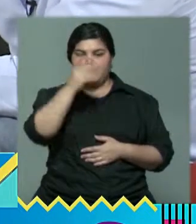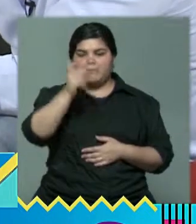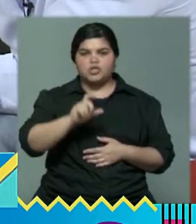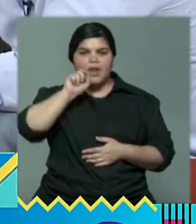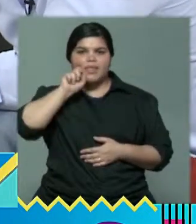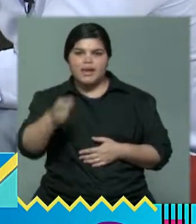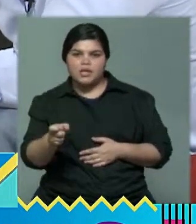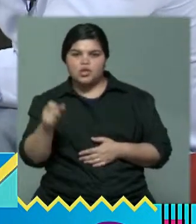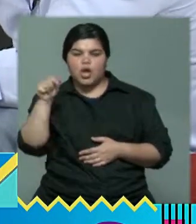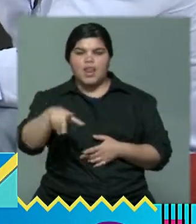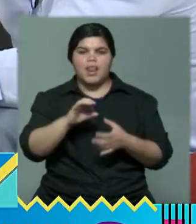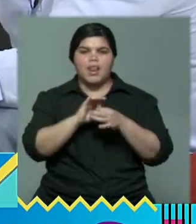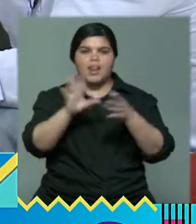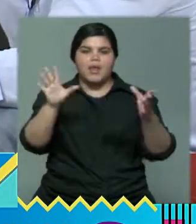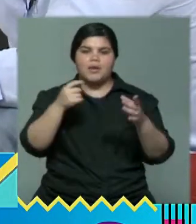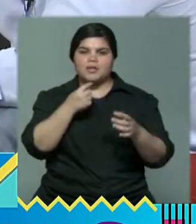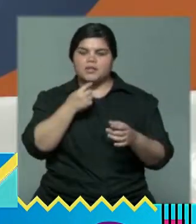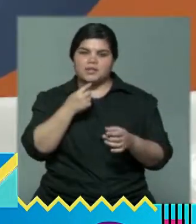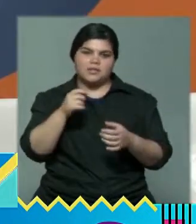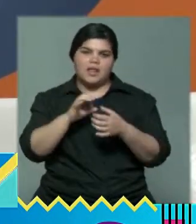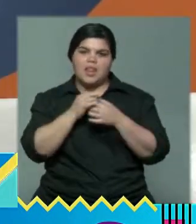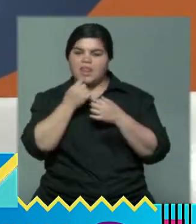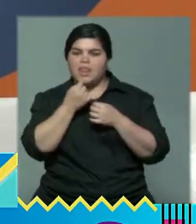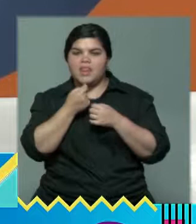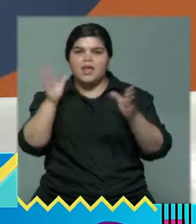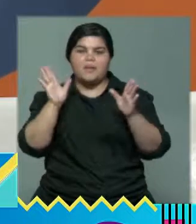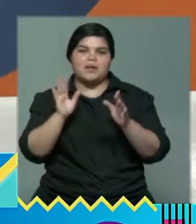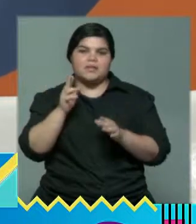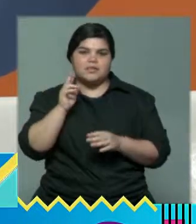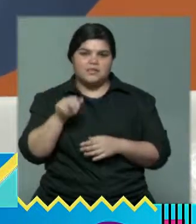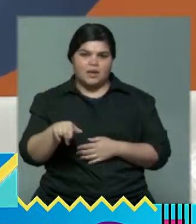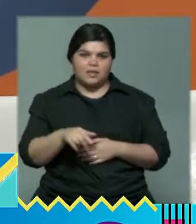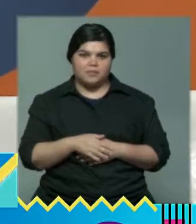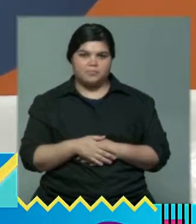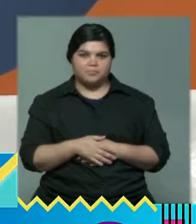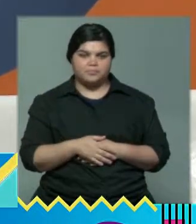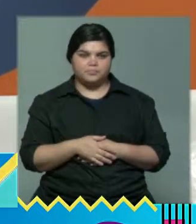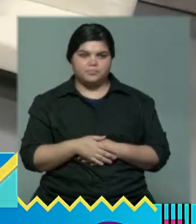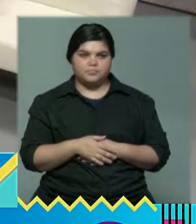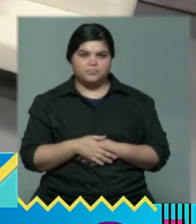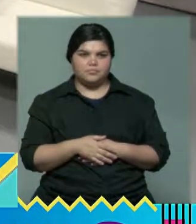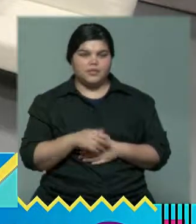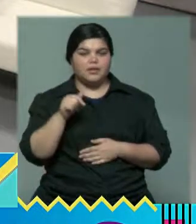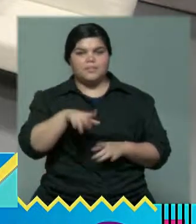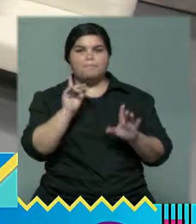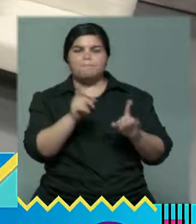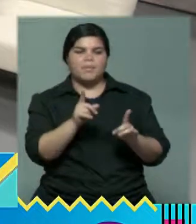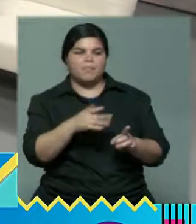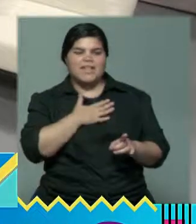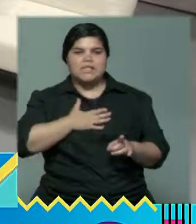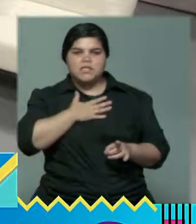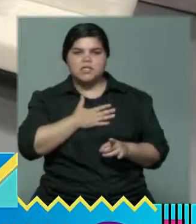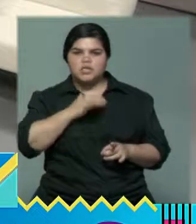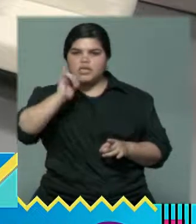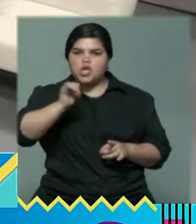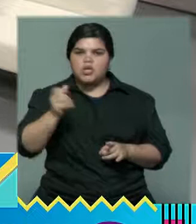libertad condicional y se busca ahí la responsabilidad en el juez que otorgó esa libertad condicional. Es como la sensación de que debería haber estado preso. O sea, que es